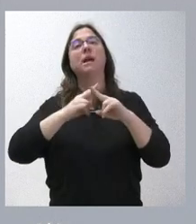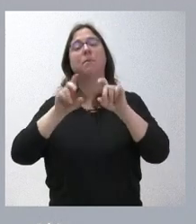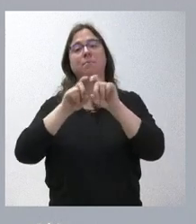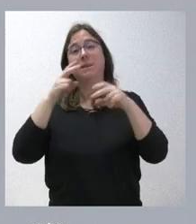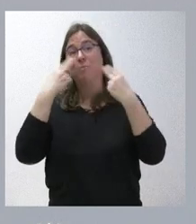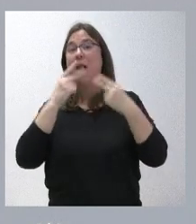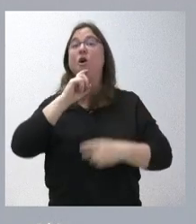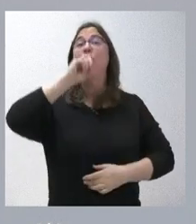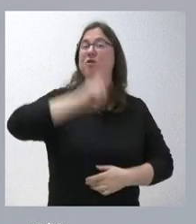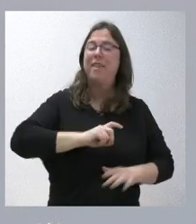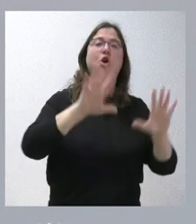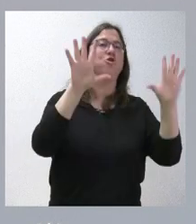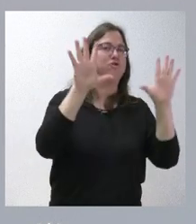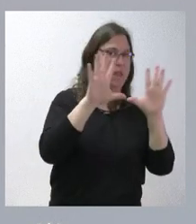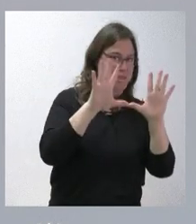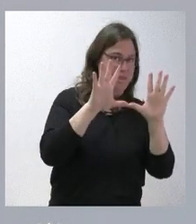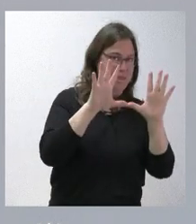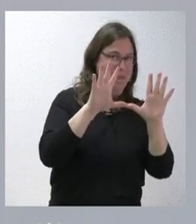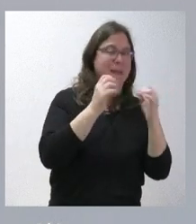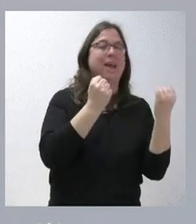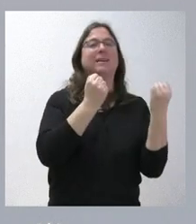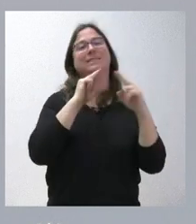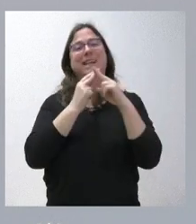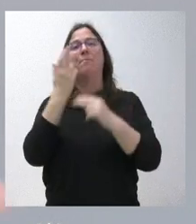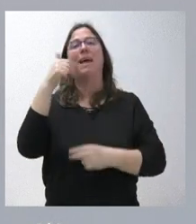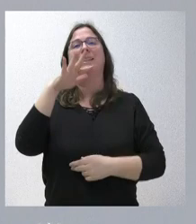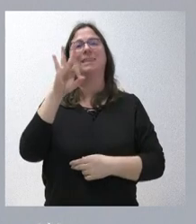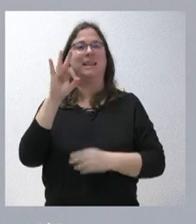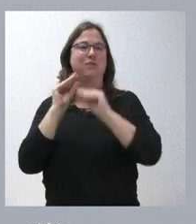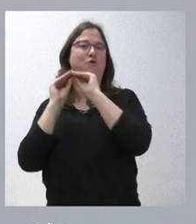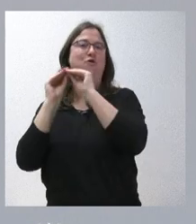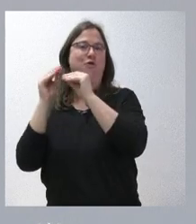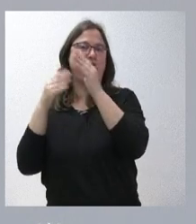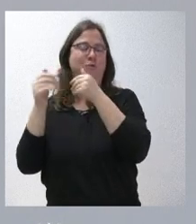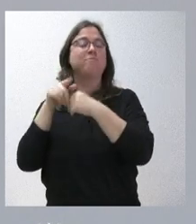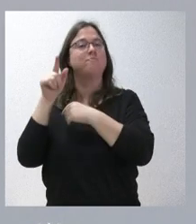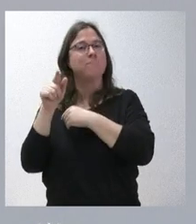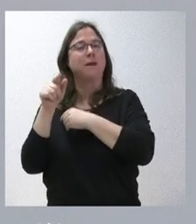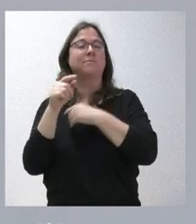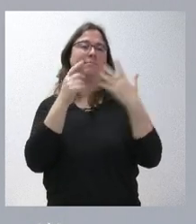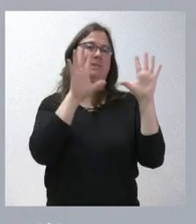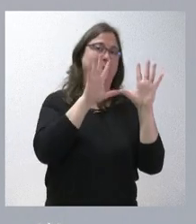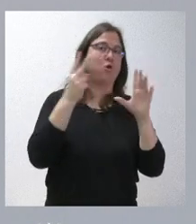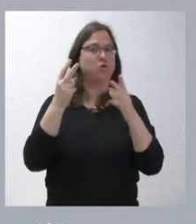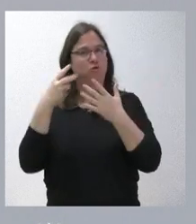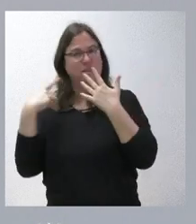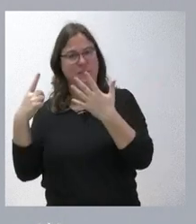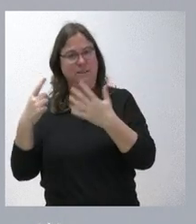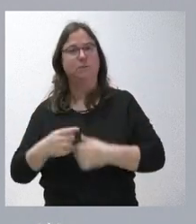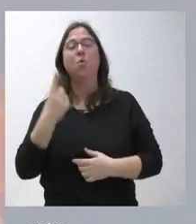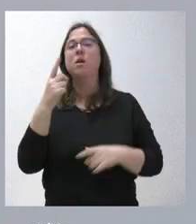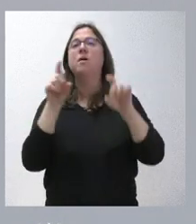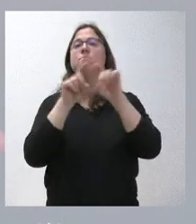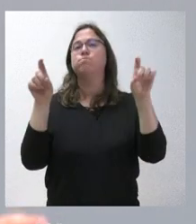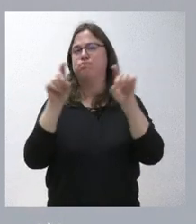ustedes y estamos hablando de entes públicos de derecho privado que tiene también nuestra comunidad Autónoma que